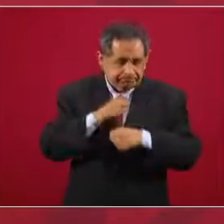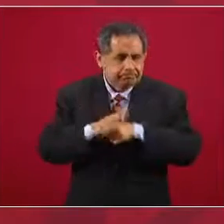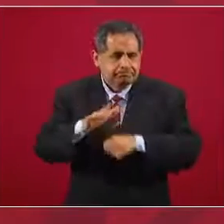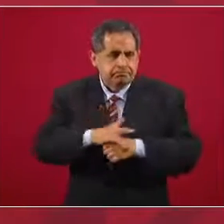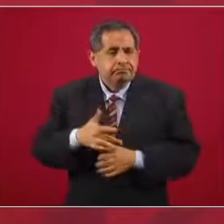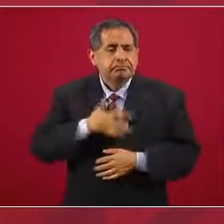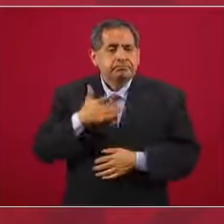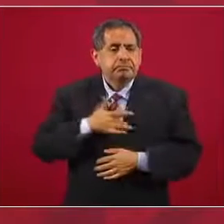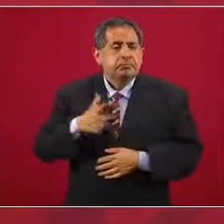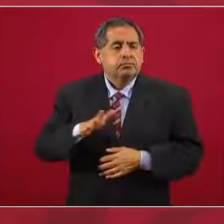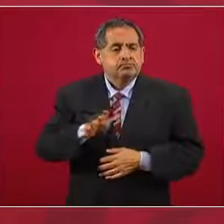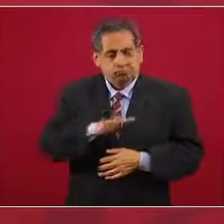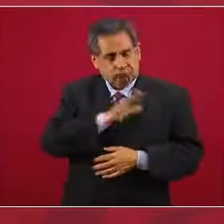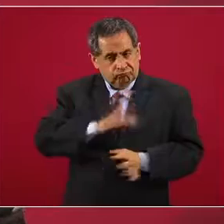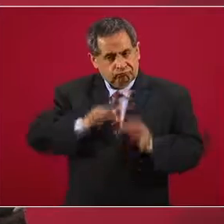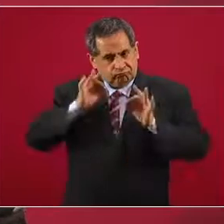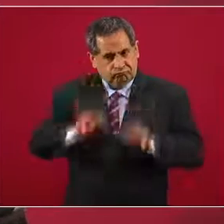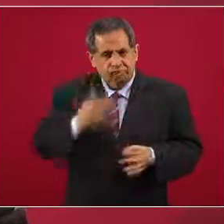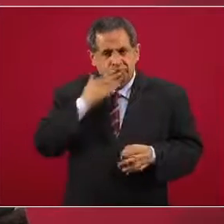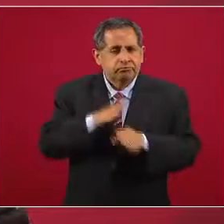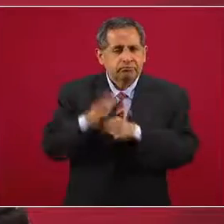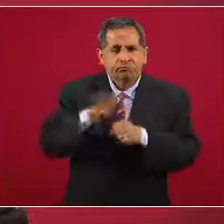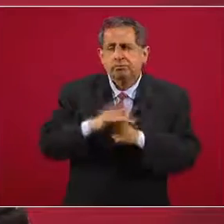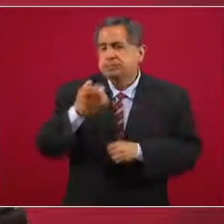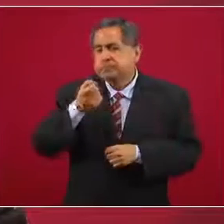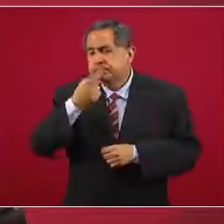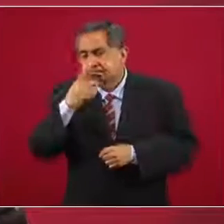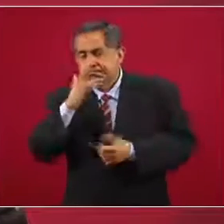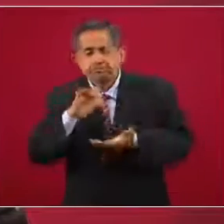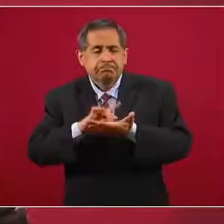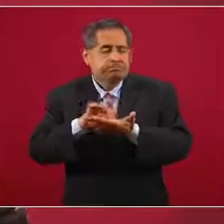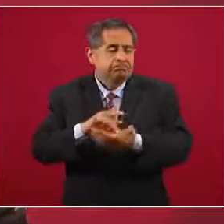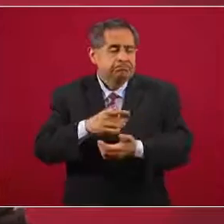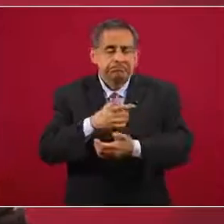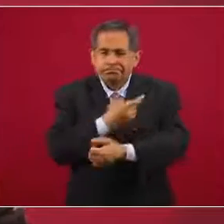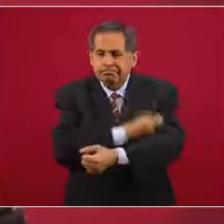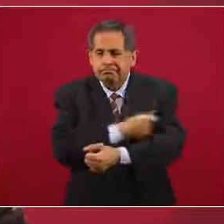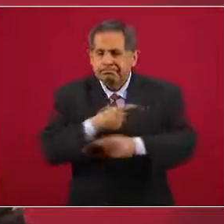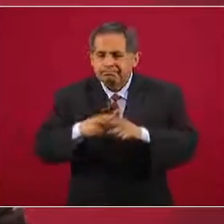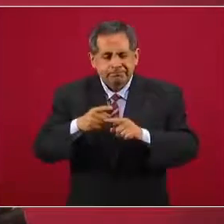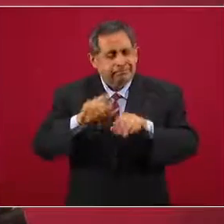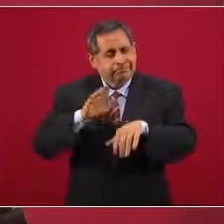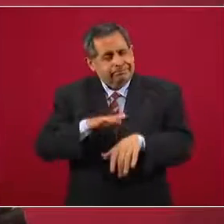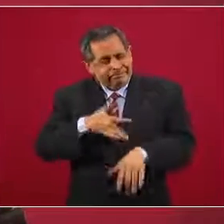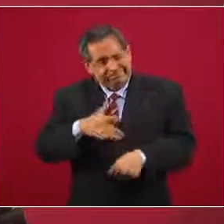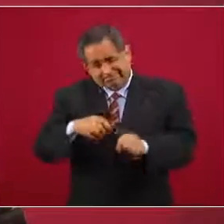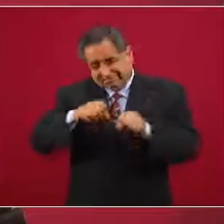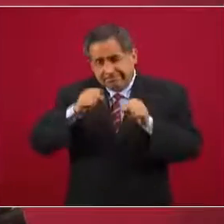medicamentos se requieren, actualizar esto, hacer la seguridad y la